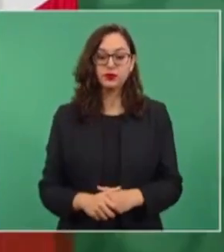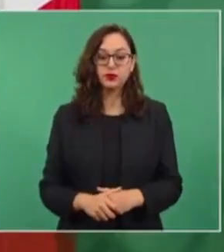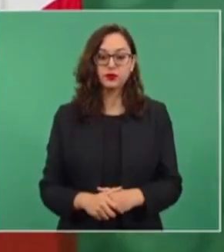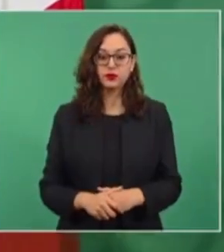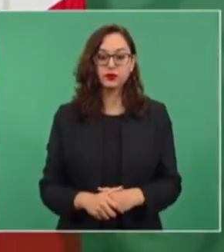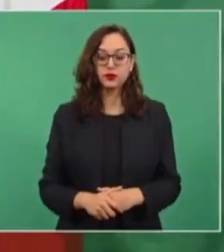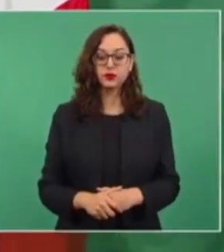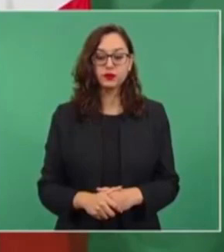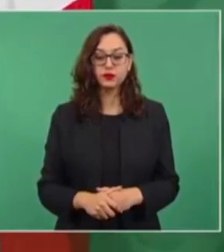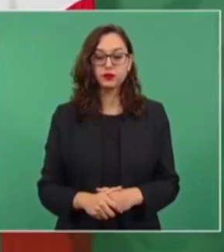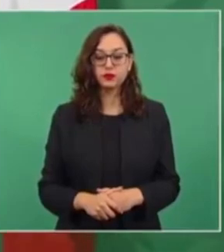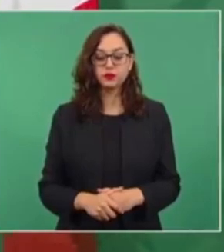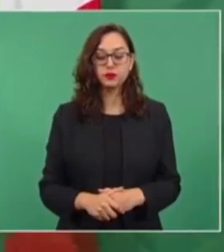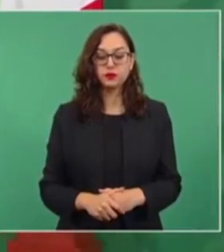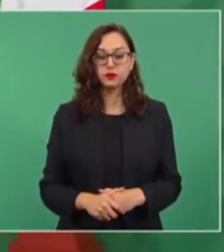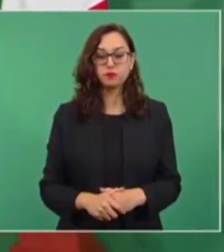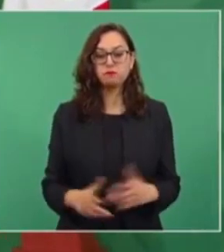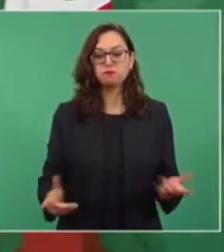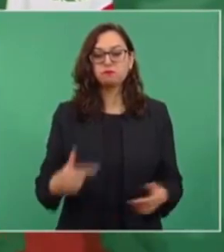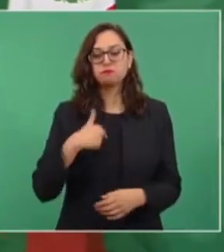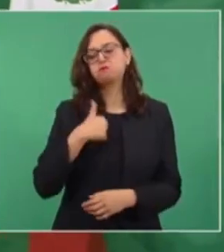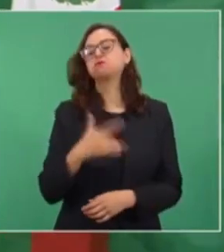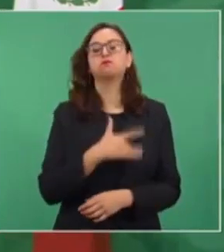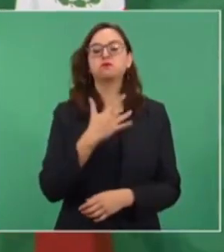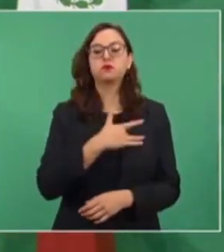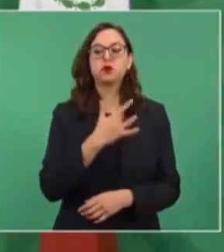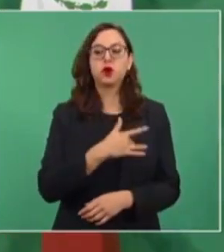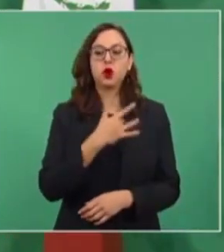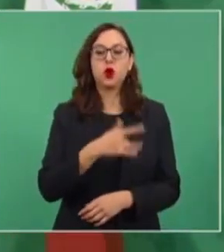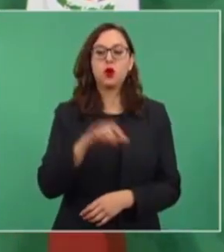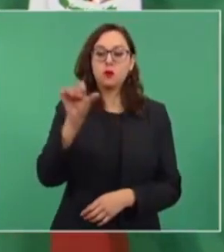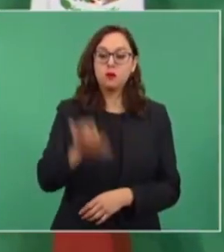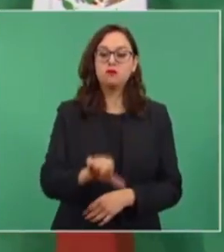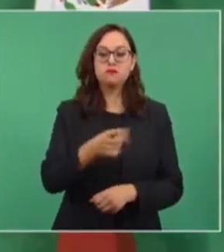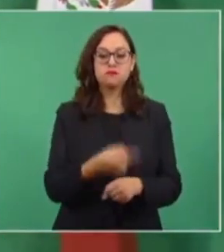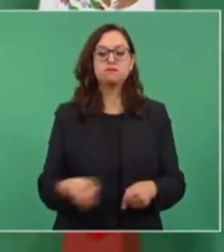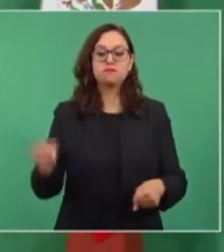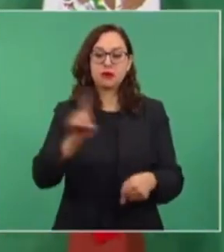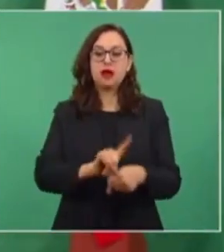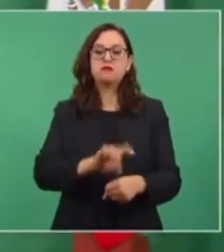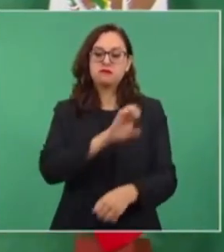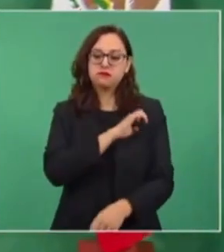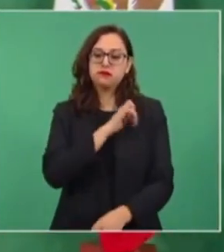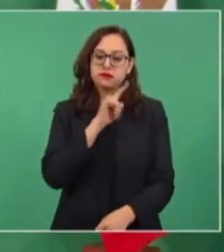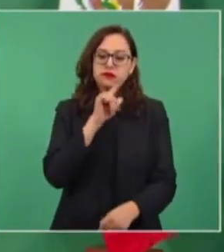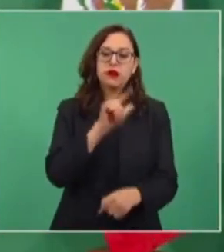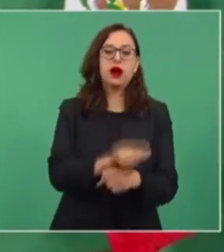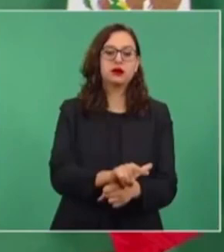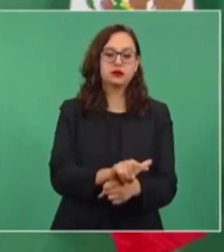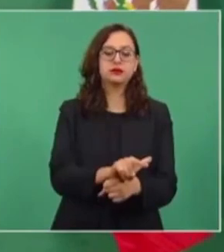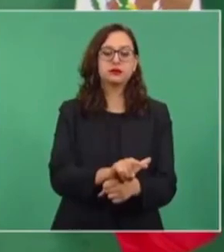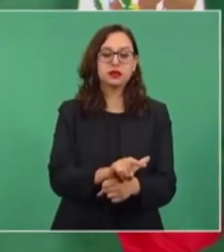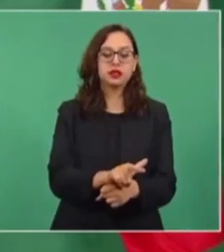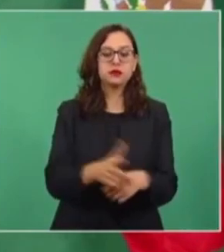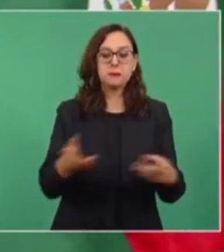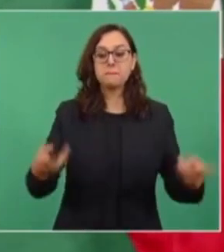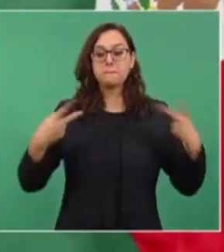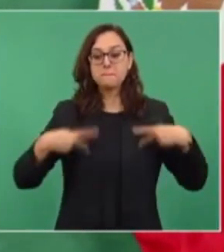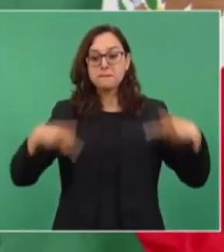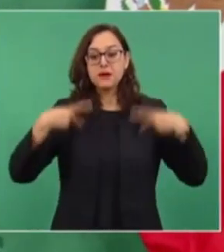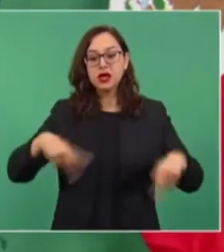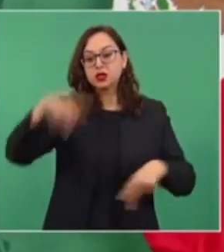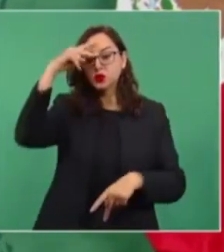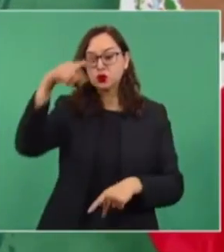Creo que es un día muy especial para todos los